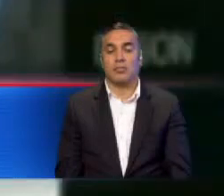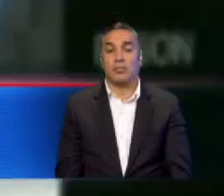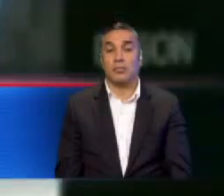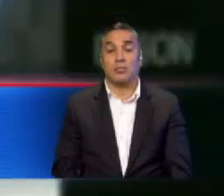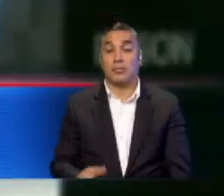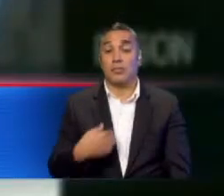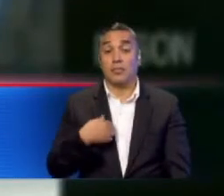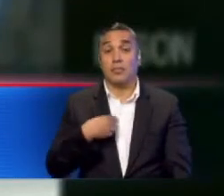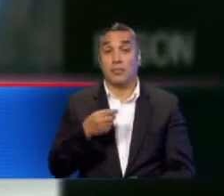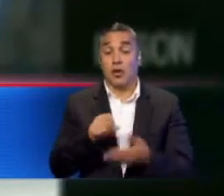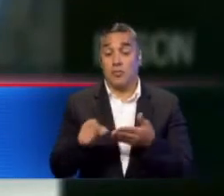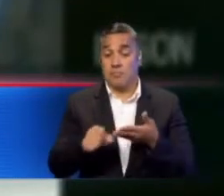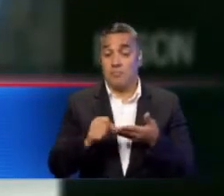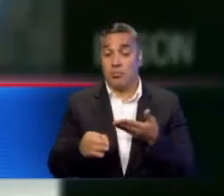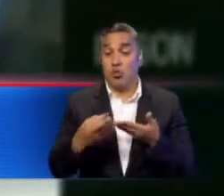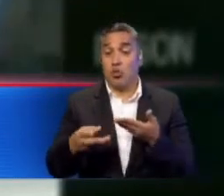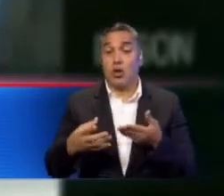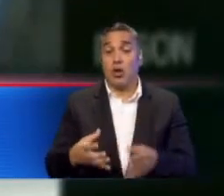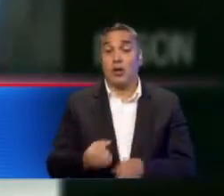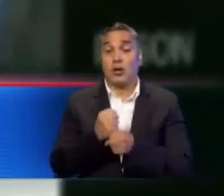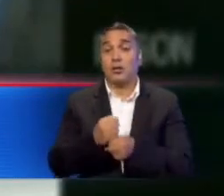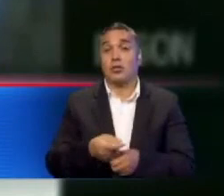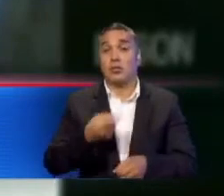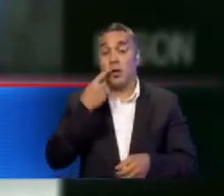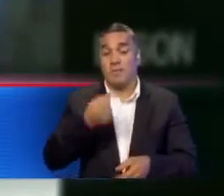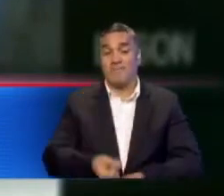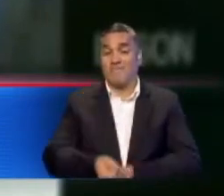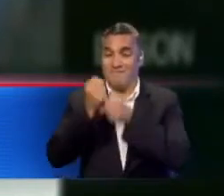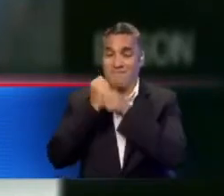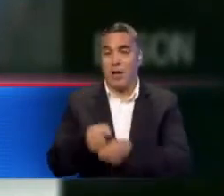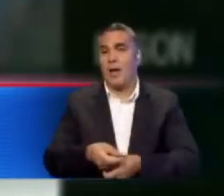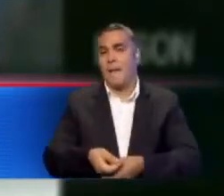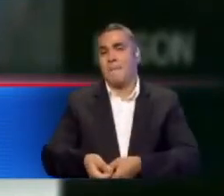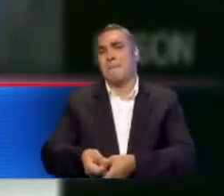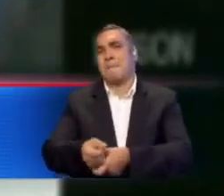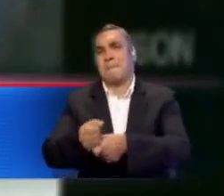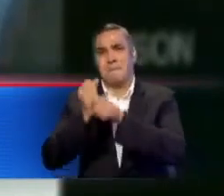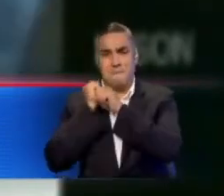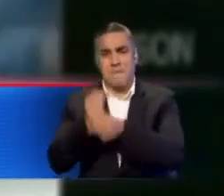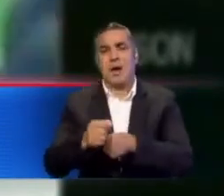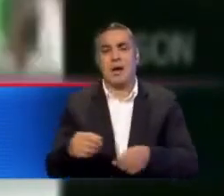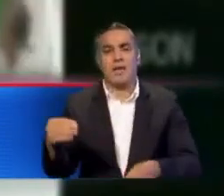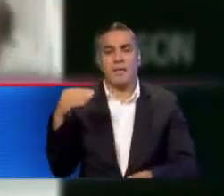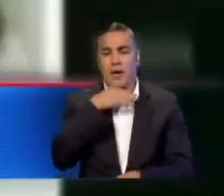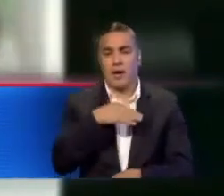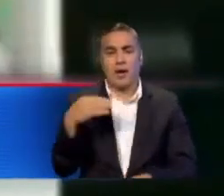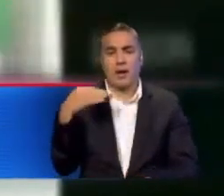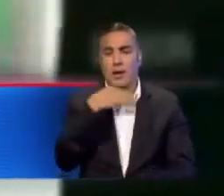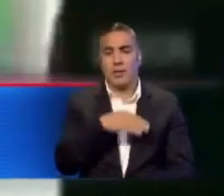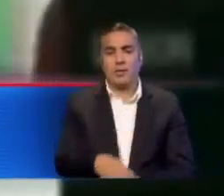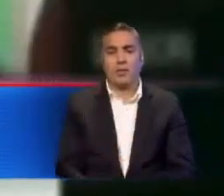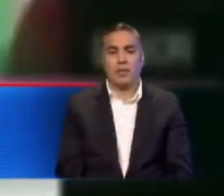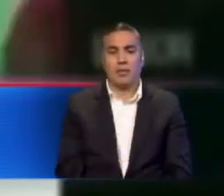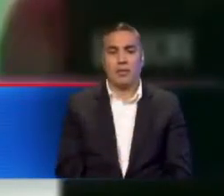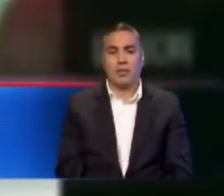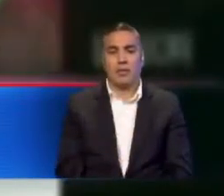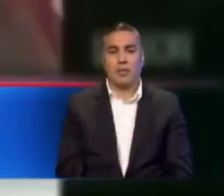El cajero contaba el dinero cuando del saco el sujeto saca un combo y rompe el vidrio con facilidad.